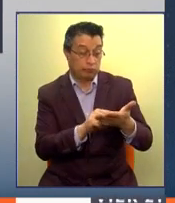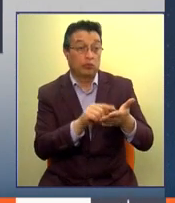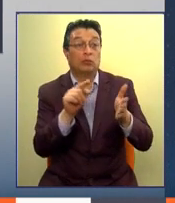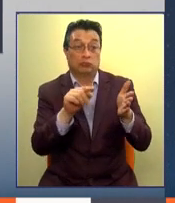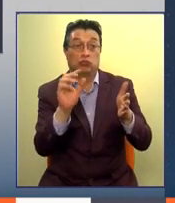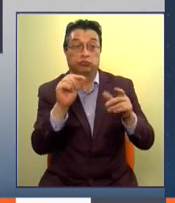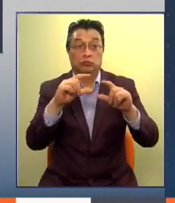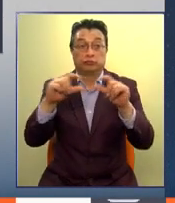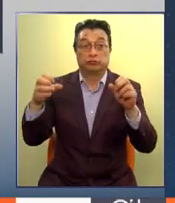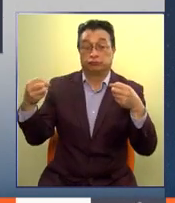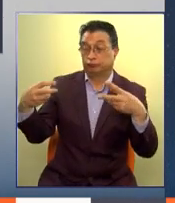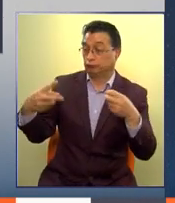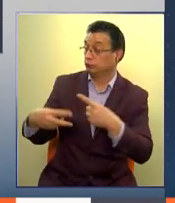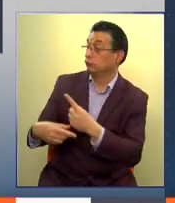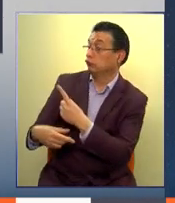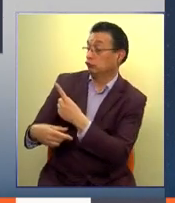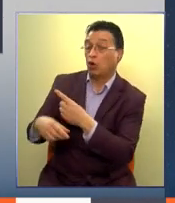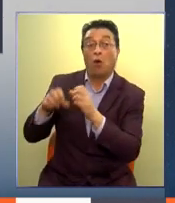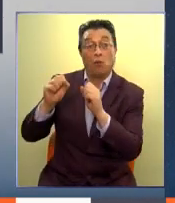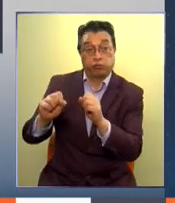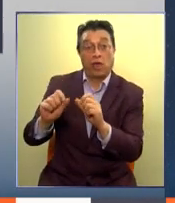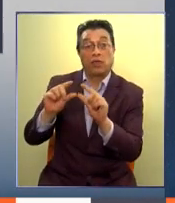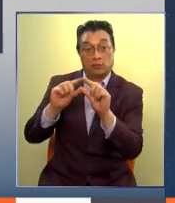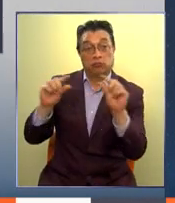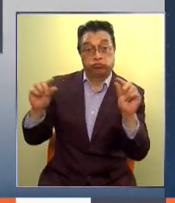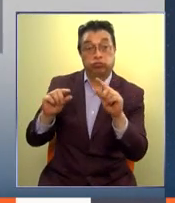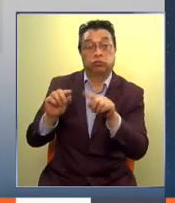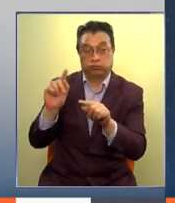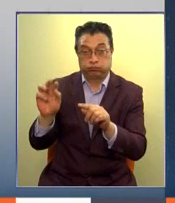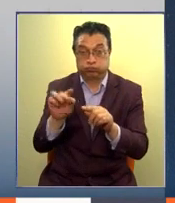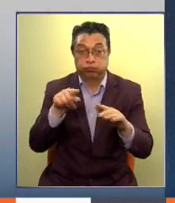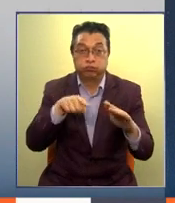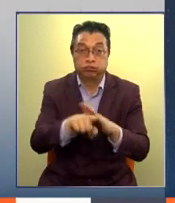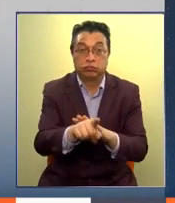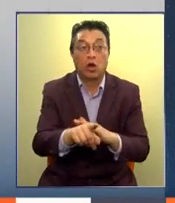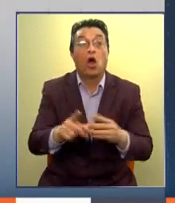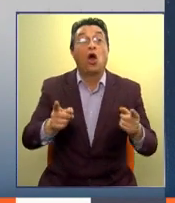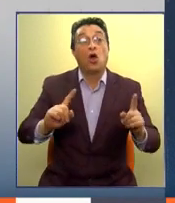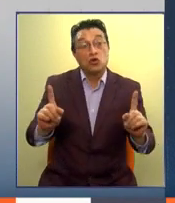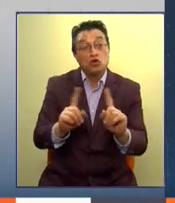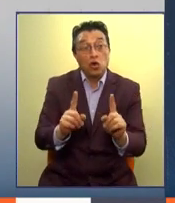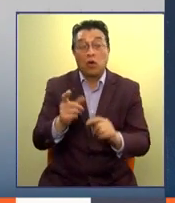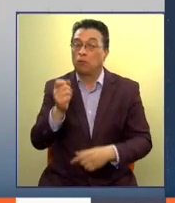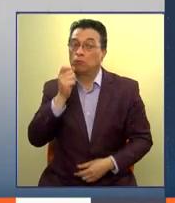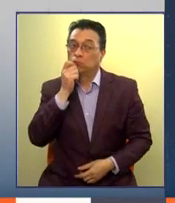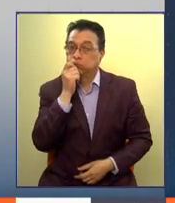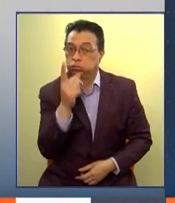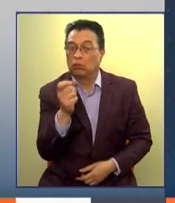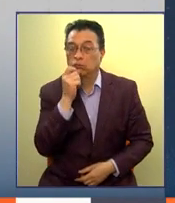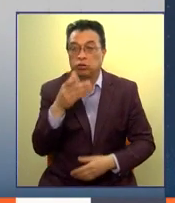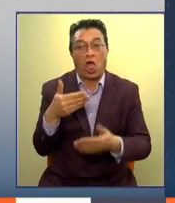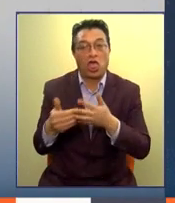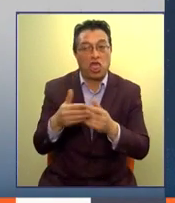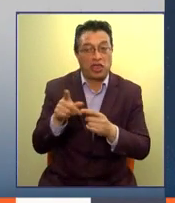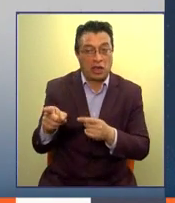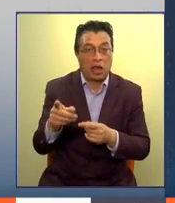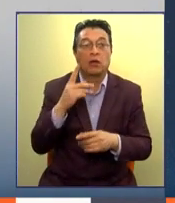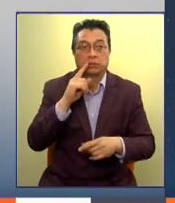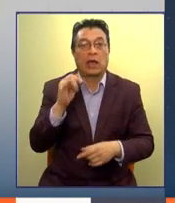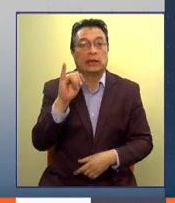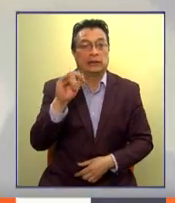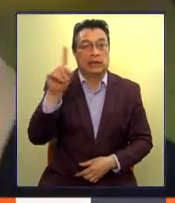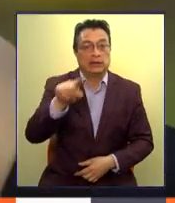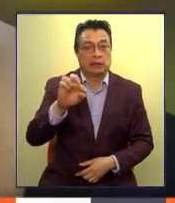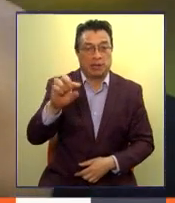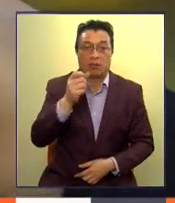y sps puntogov puntos el de lo contrario denunciar el lugar donde los adquirió en el sitio del y s&p